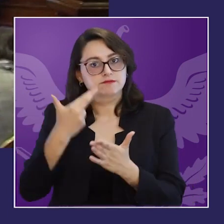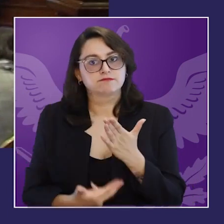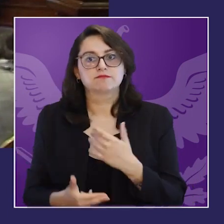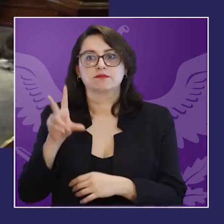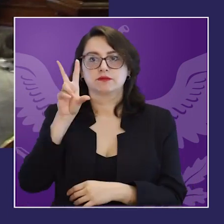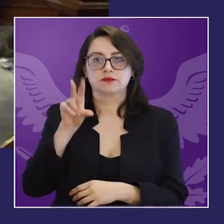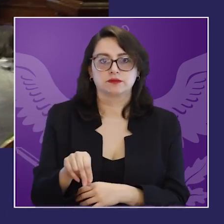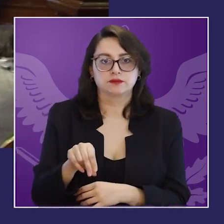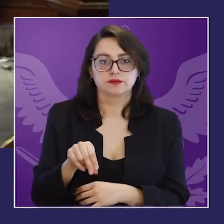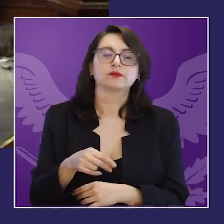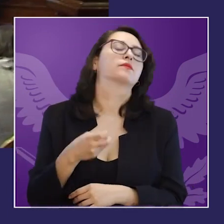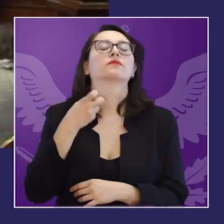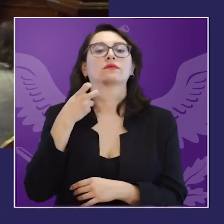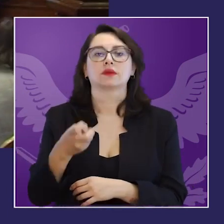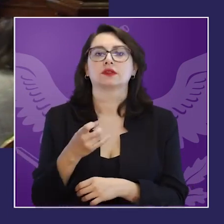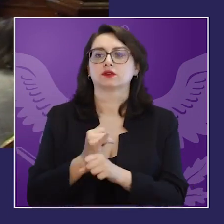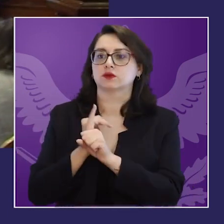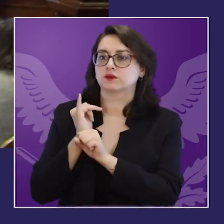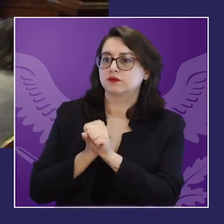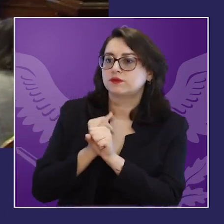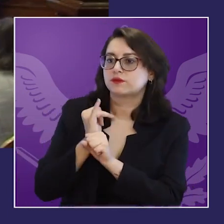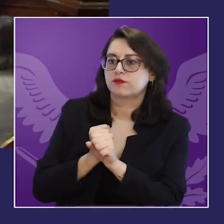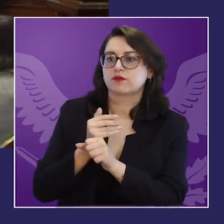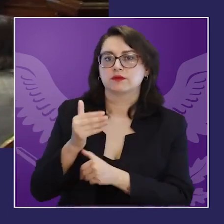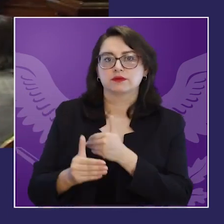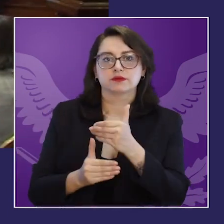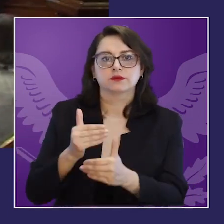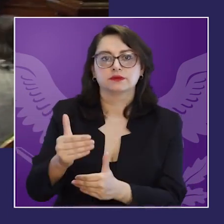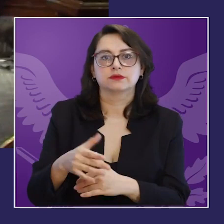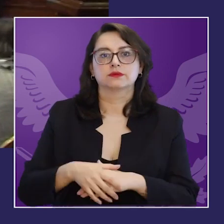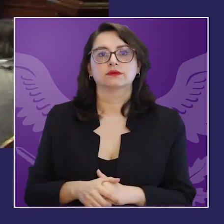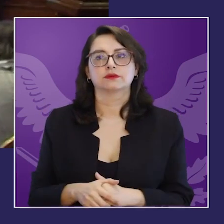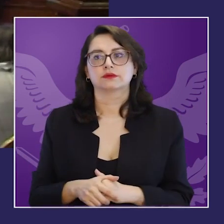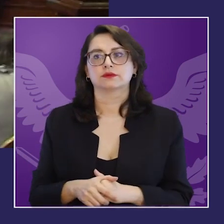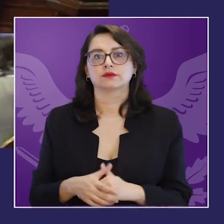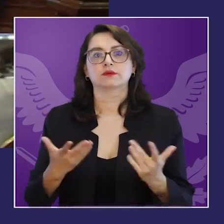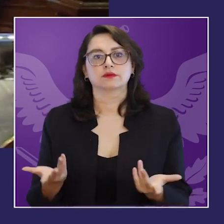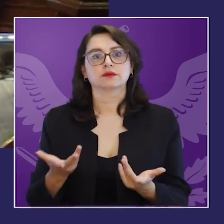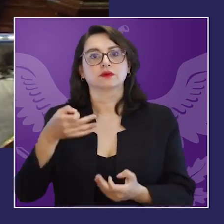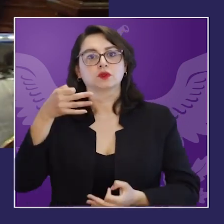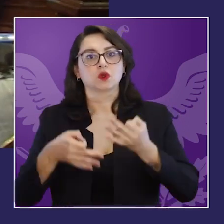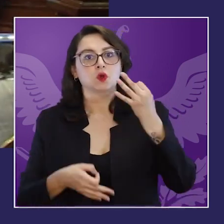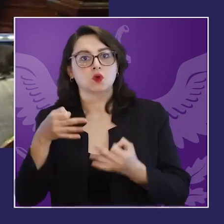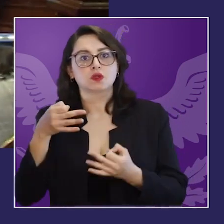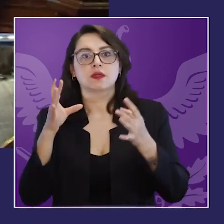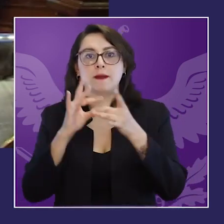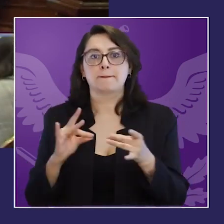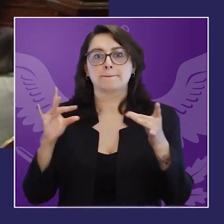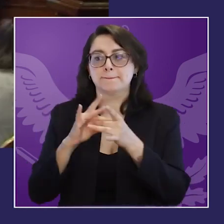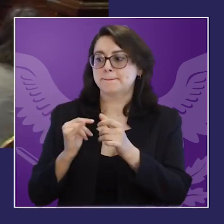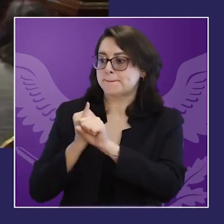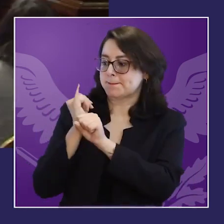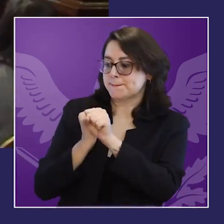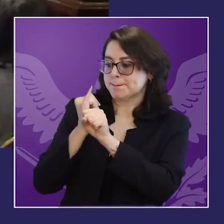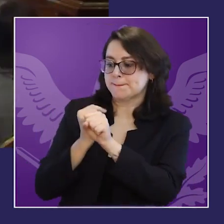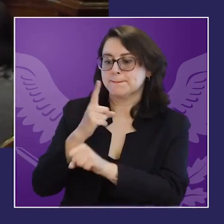se repitan los hechos. Por supuesto que es central la investigación, la identificación y la sanción de los responsables.